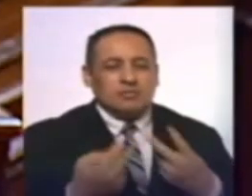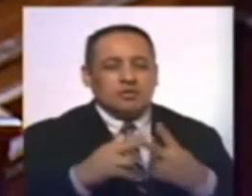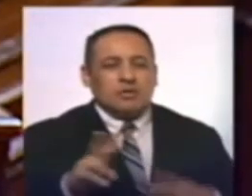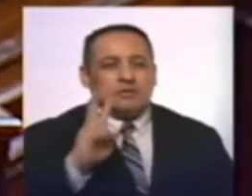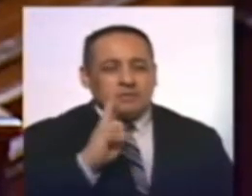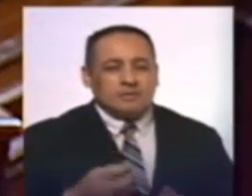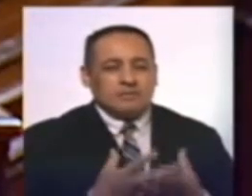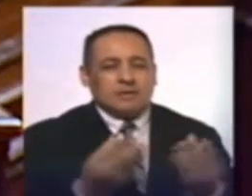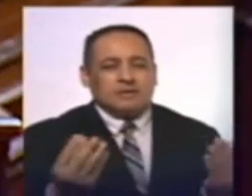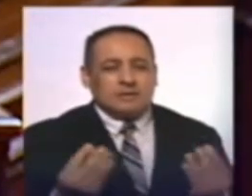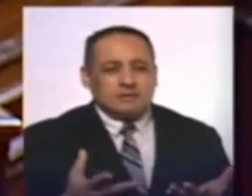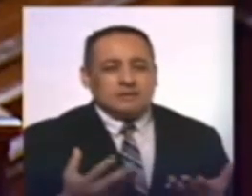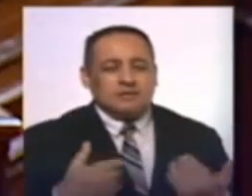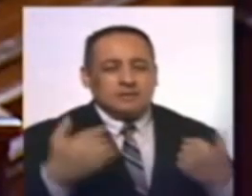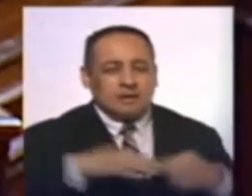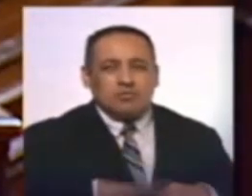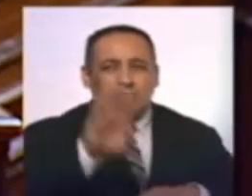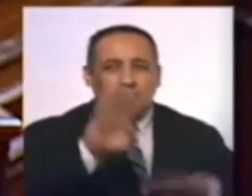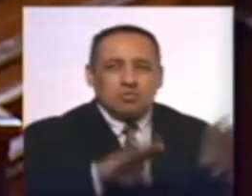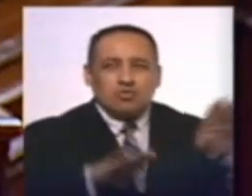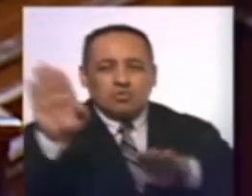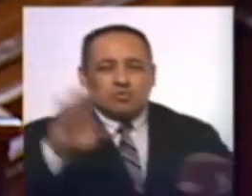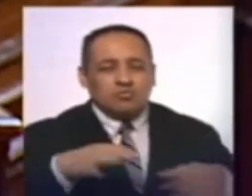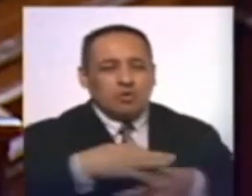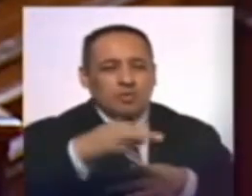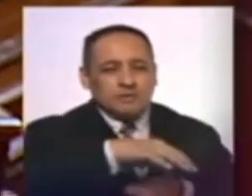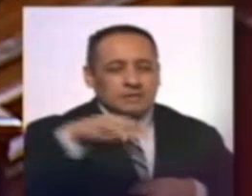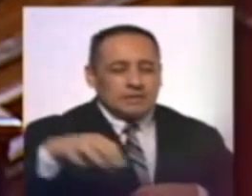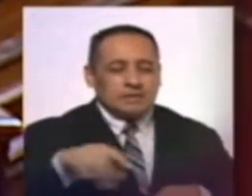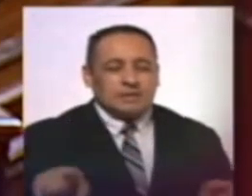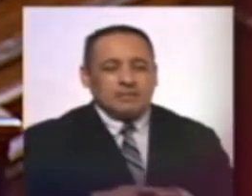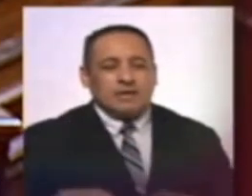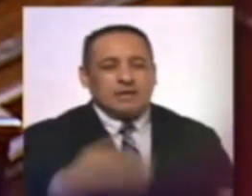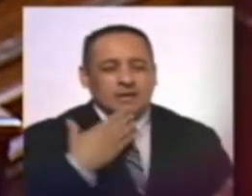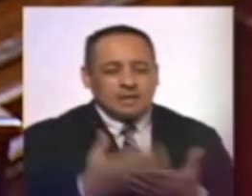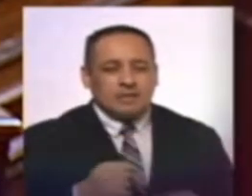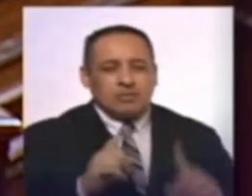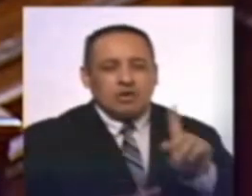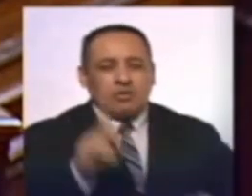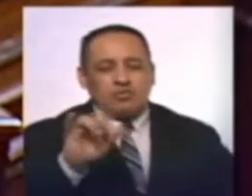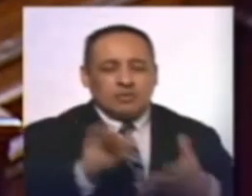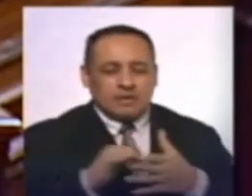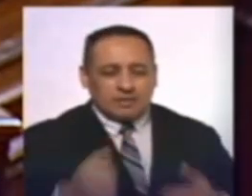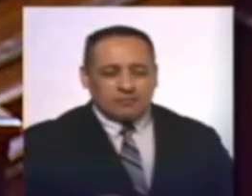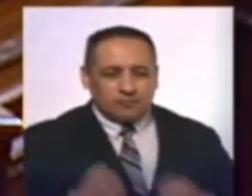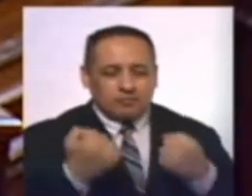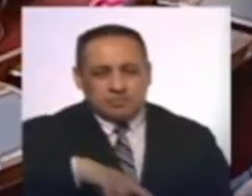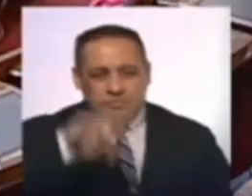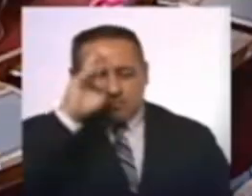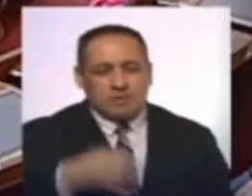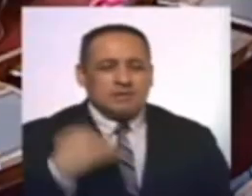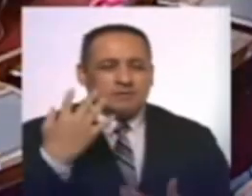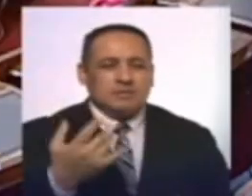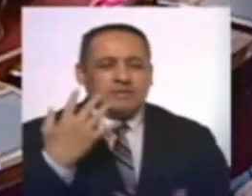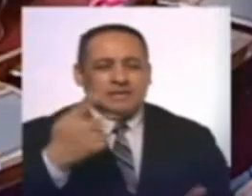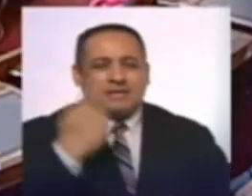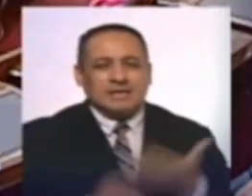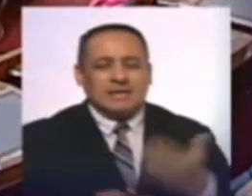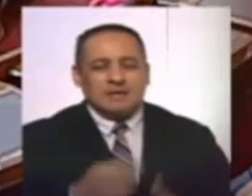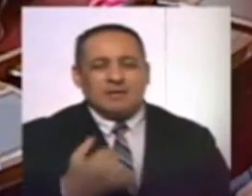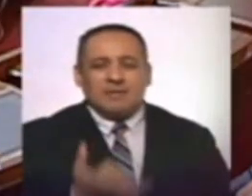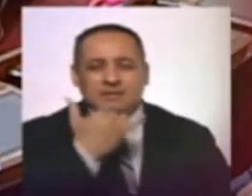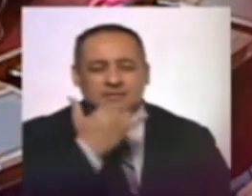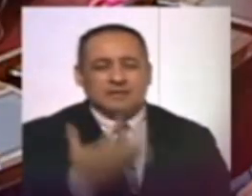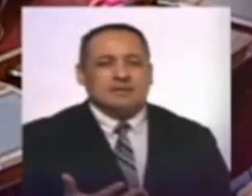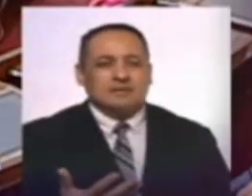la mayoría va a sus respectivas provincias, y gracias por quienes hayan hecho el esfuerzo de quedarse el día de hoy para